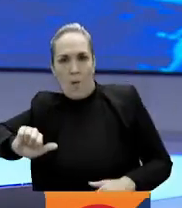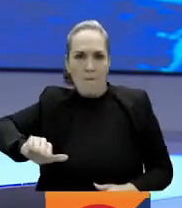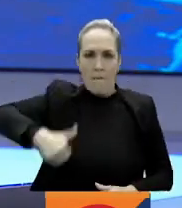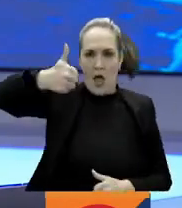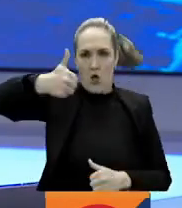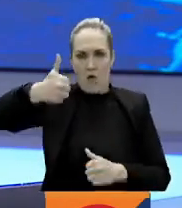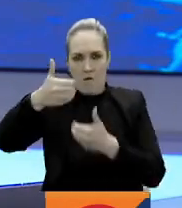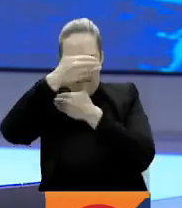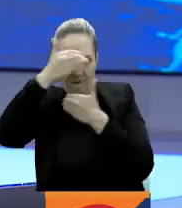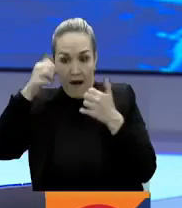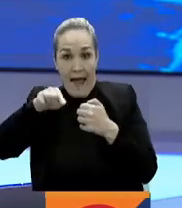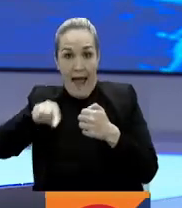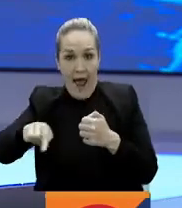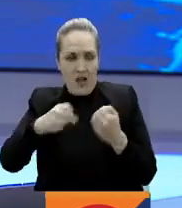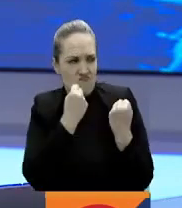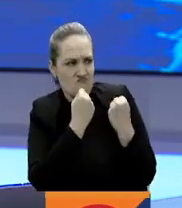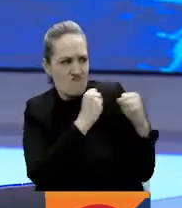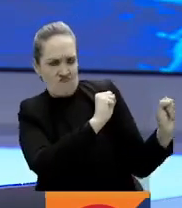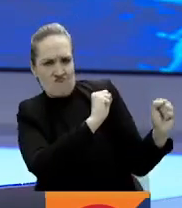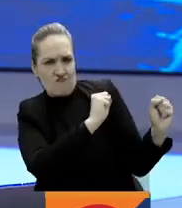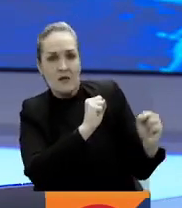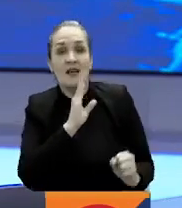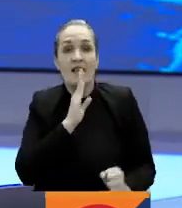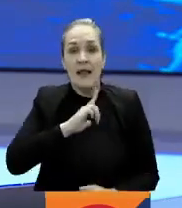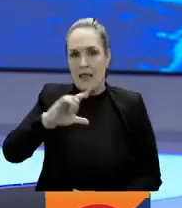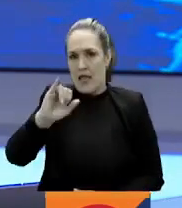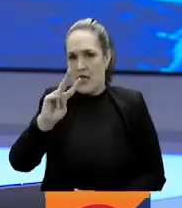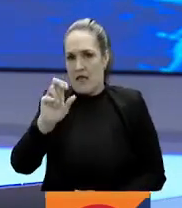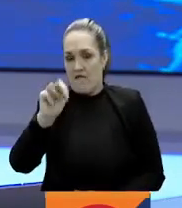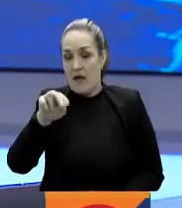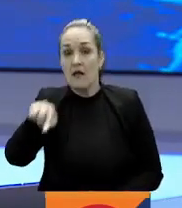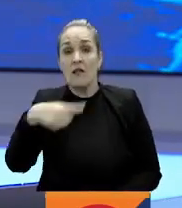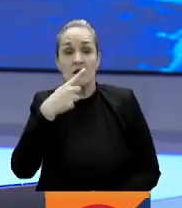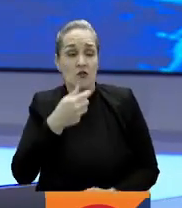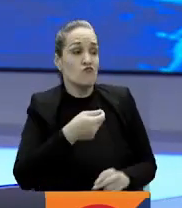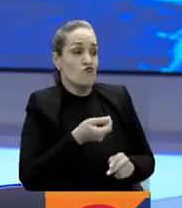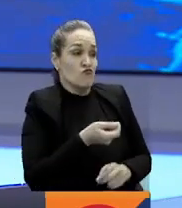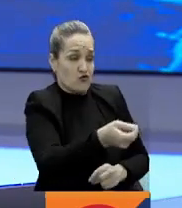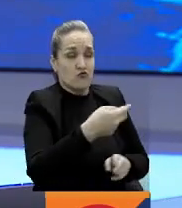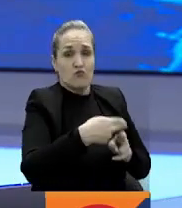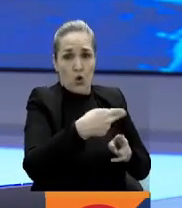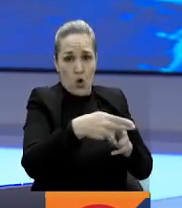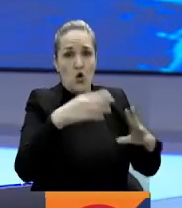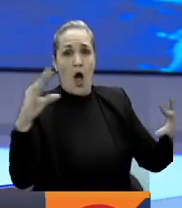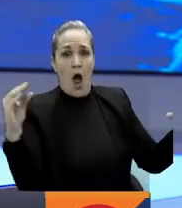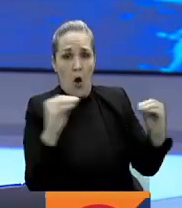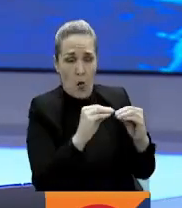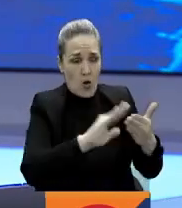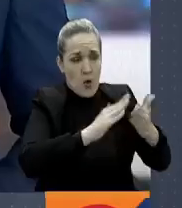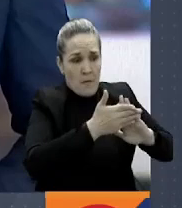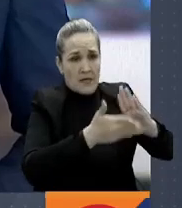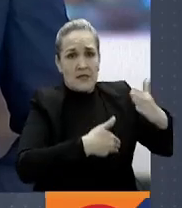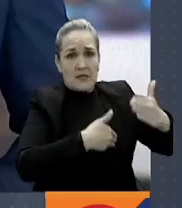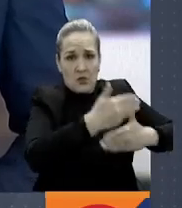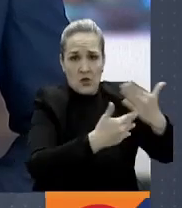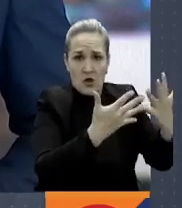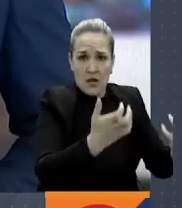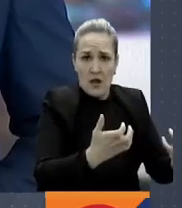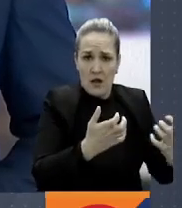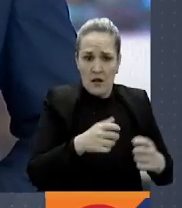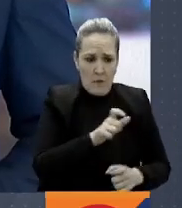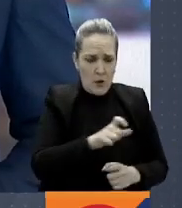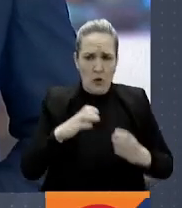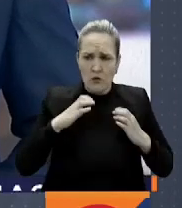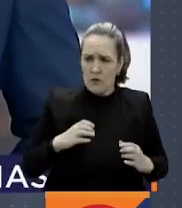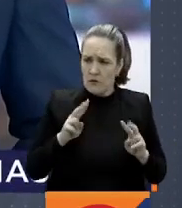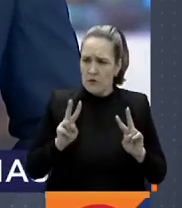gobierno nacional. El anuncio causó polémica por la presencia del grupo guerrillero en medio de la población civil. Juan Carlos Giraldo, buenas